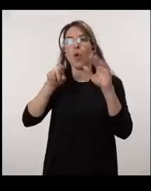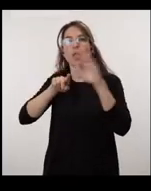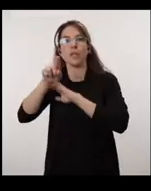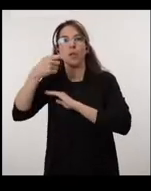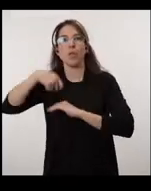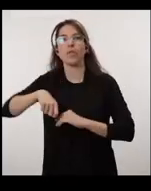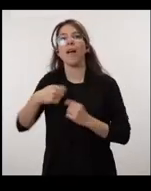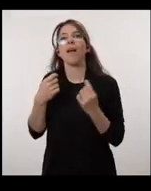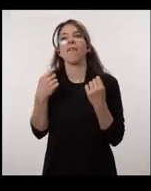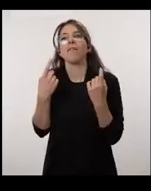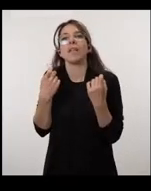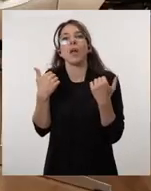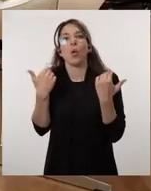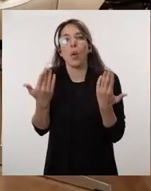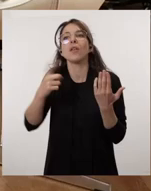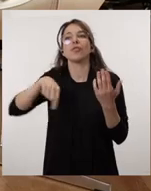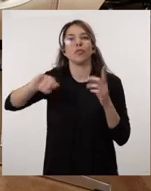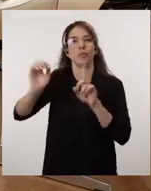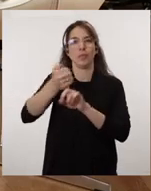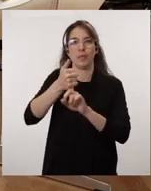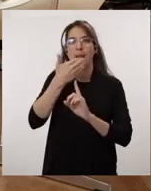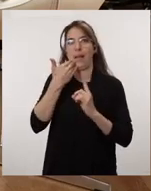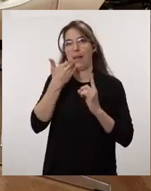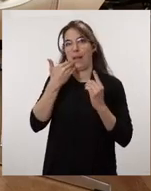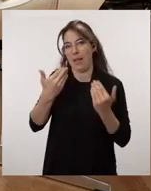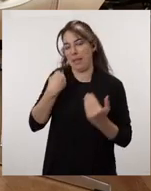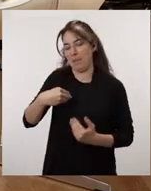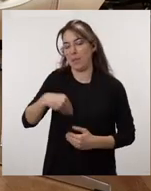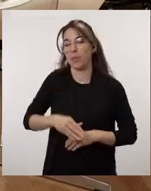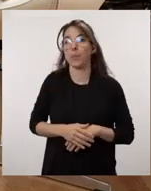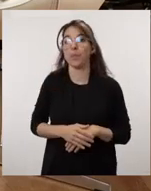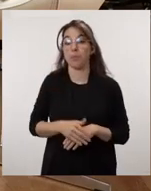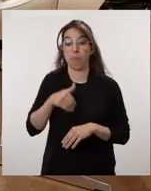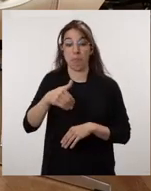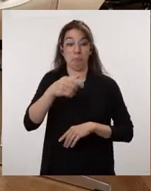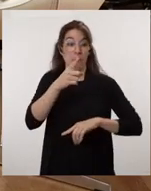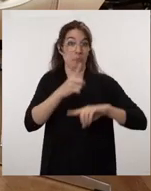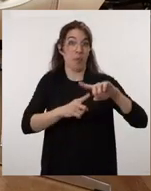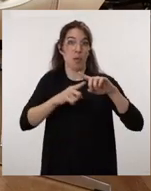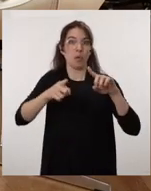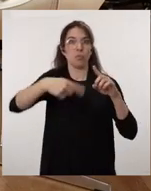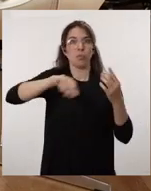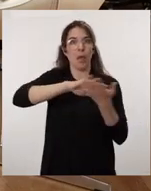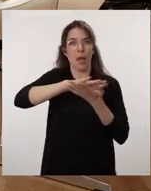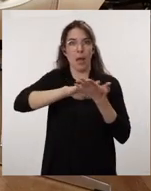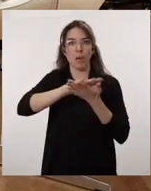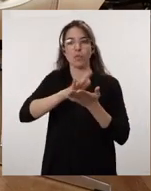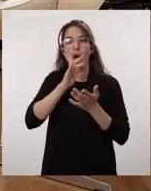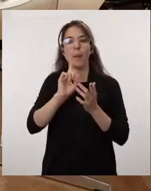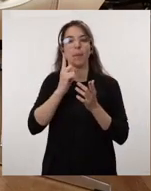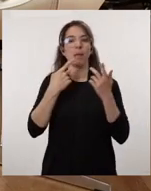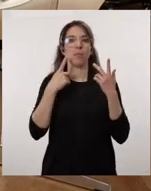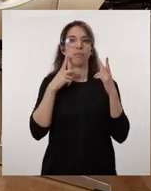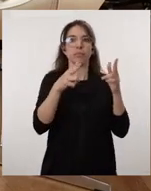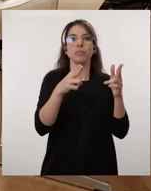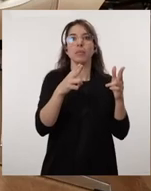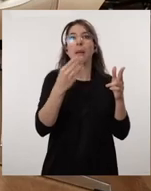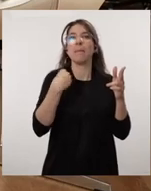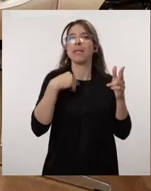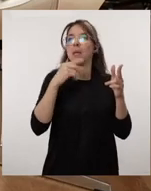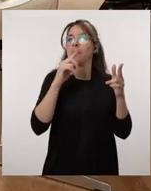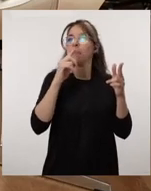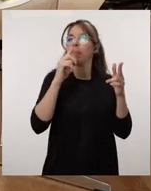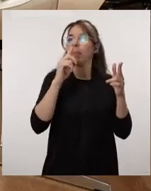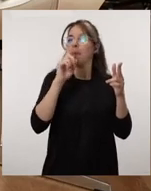estos investigadores sobre todo esto vamos a hablar durante los próximos 30 minutos pero me gustaría centrarme en este primer bloque si te parece en esta primera acción que nos